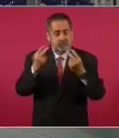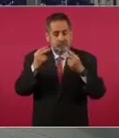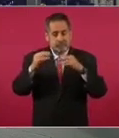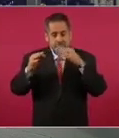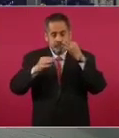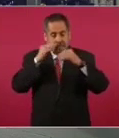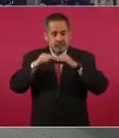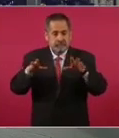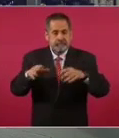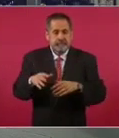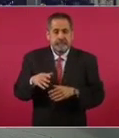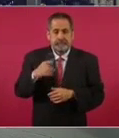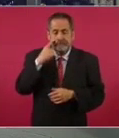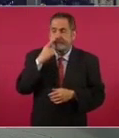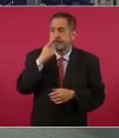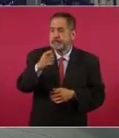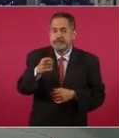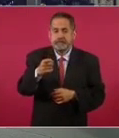no tienen